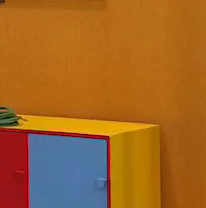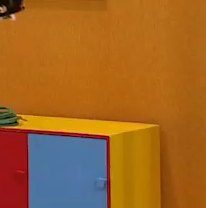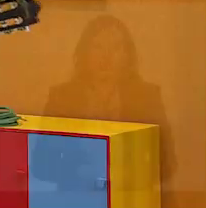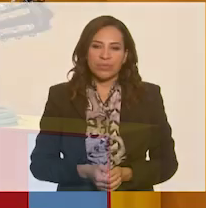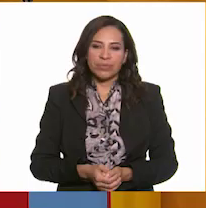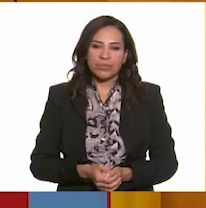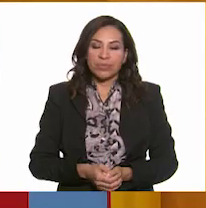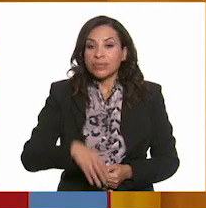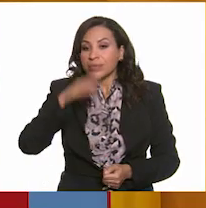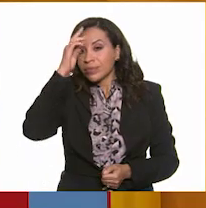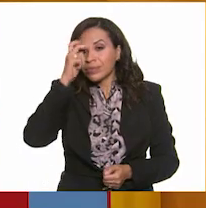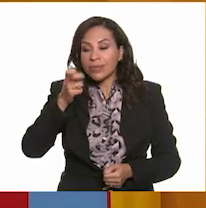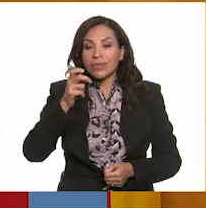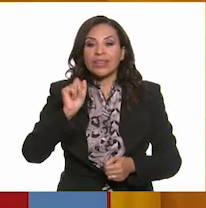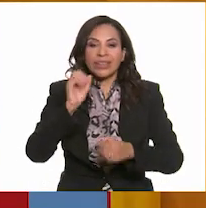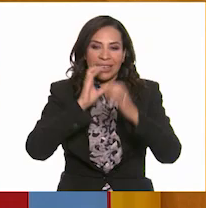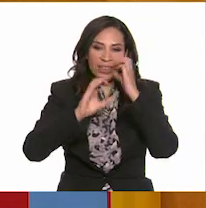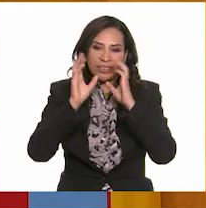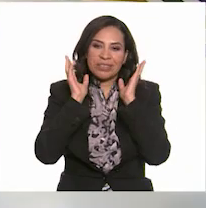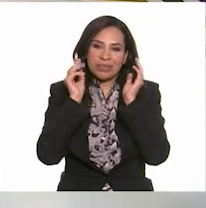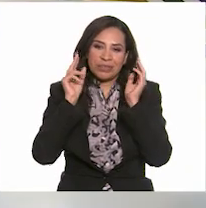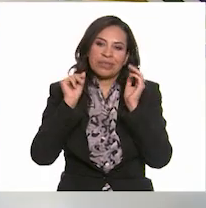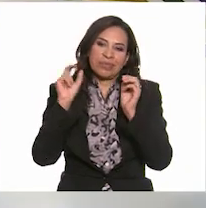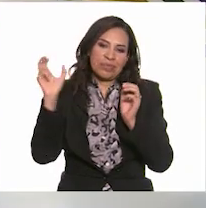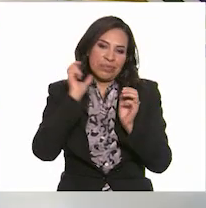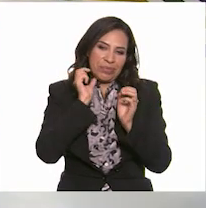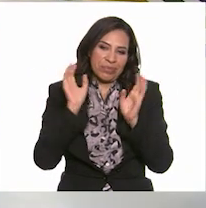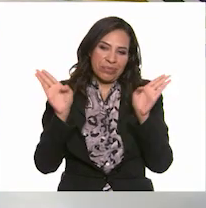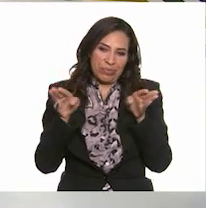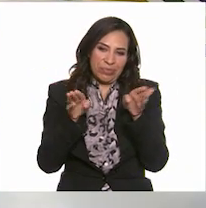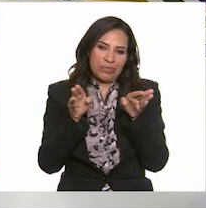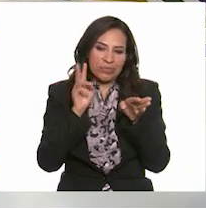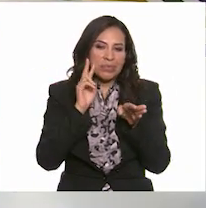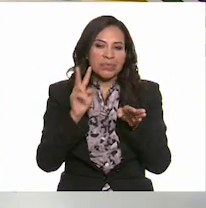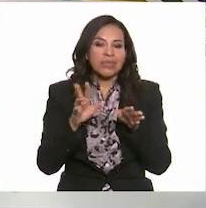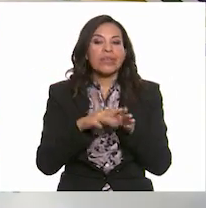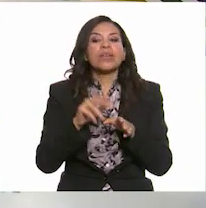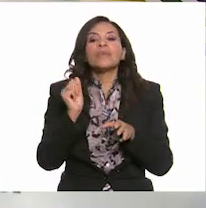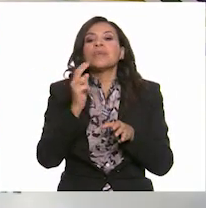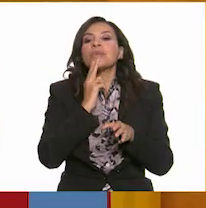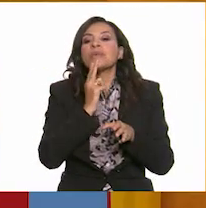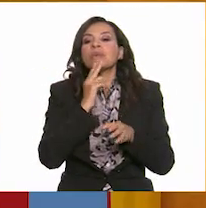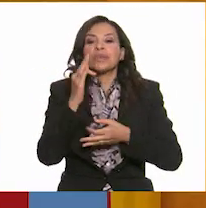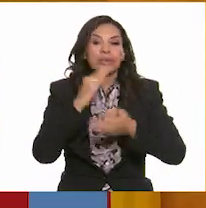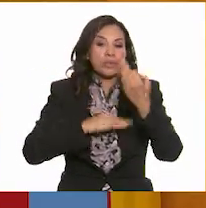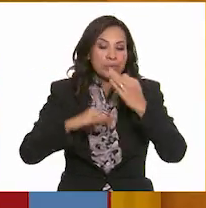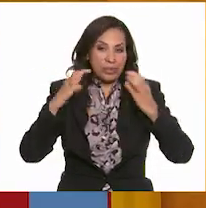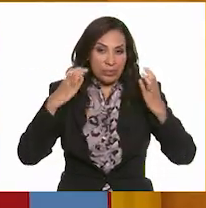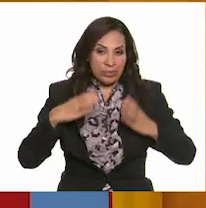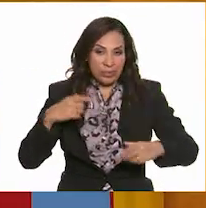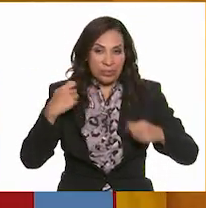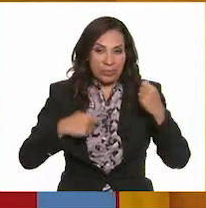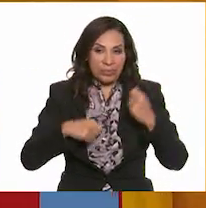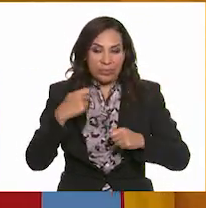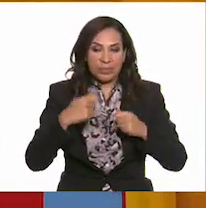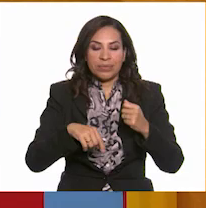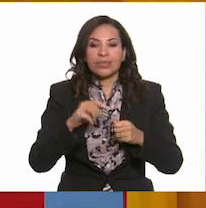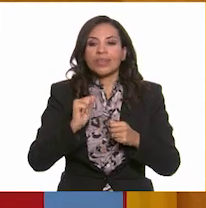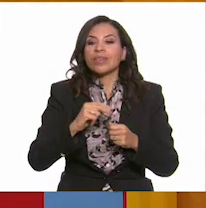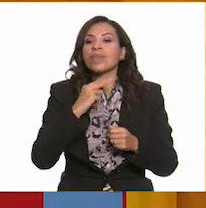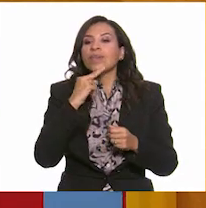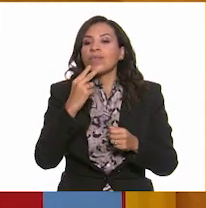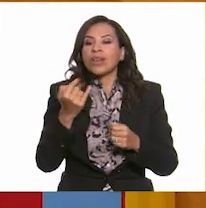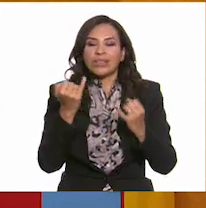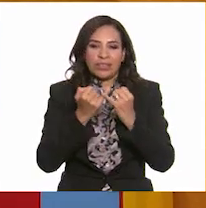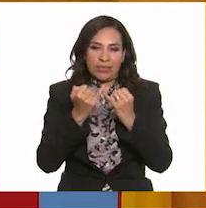¿Qué les pareció la canción del murciélago? Muy divertida la del murciélago. Y vieron que utilizaron todo su cuerpo, la voz